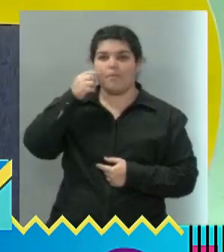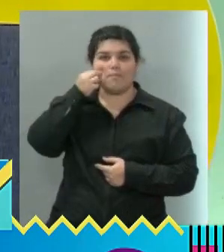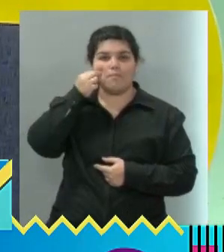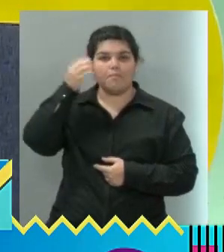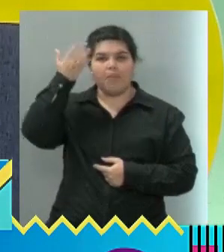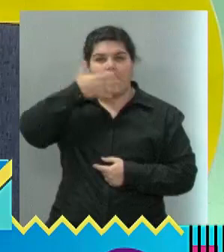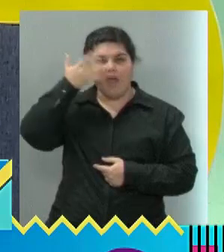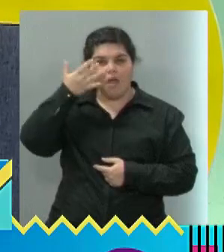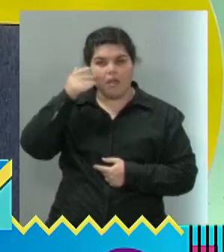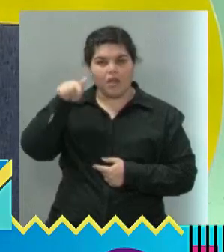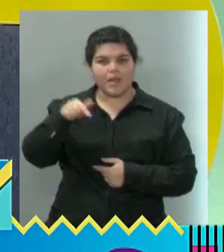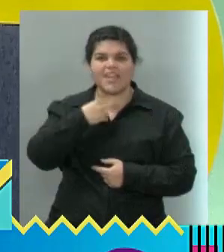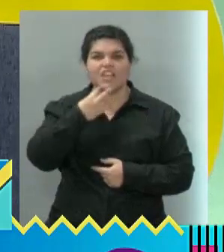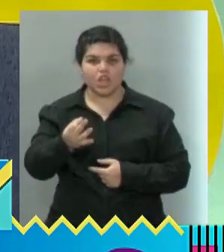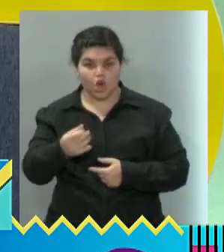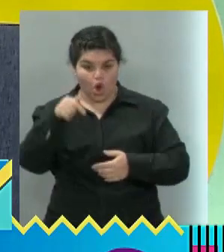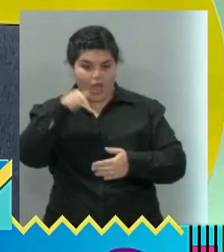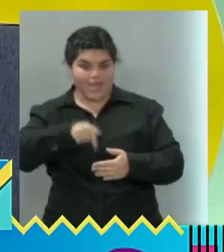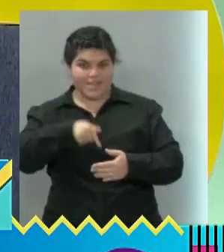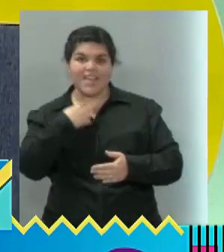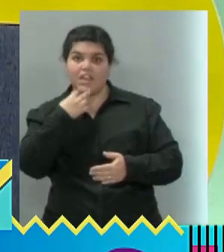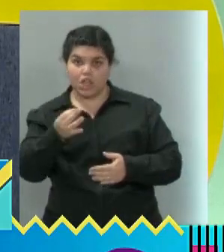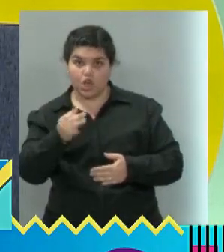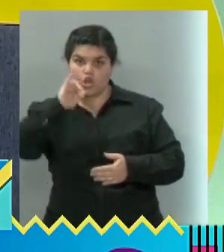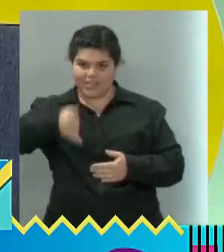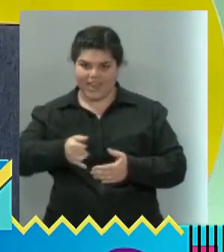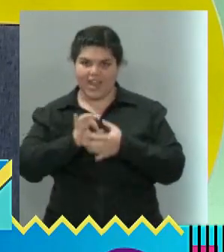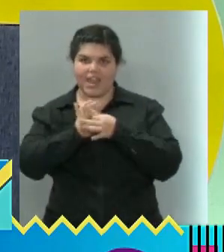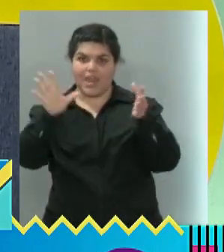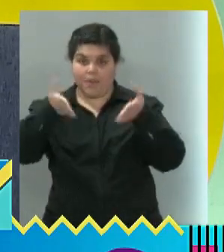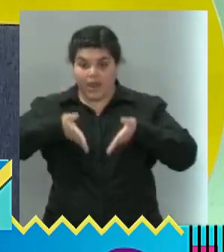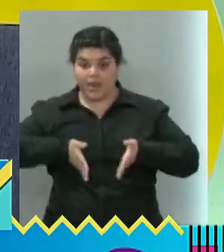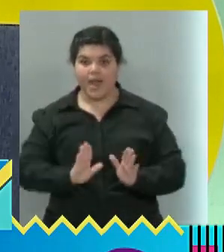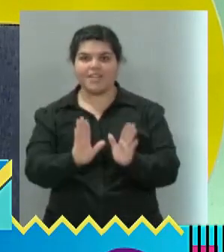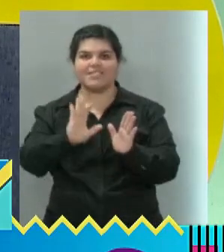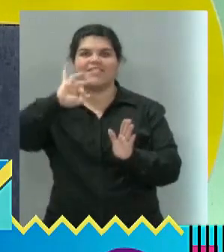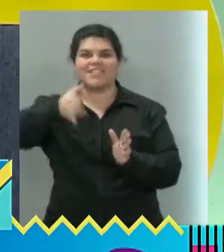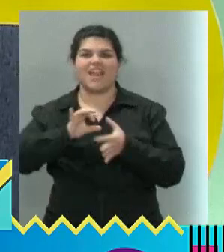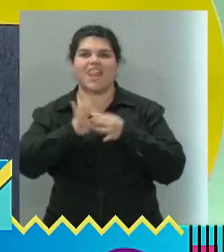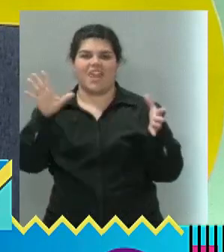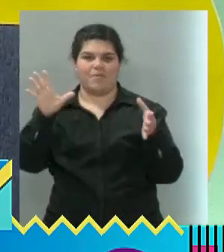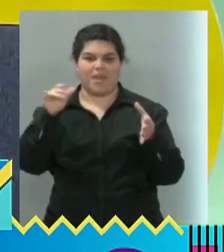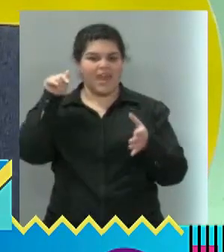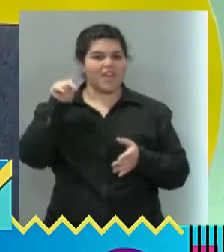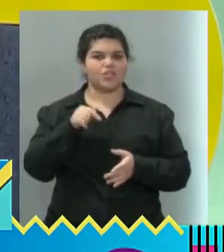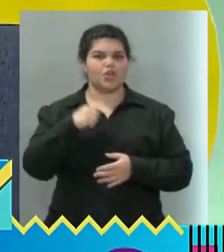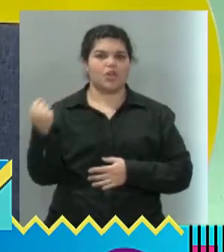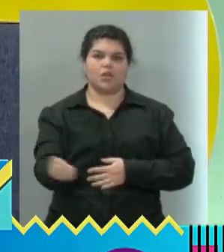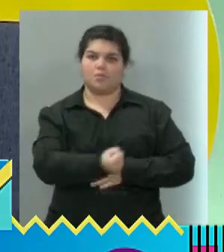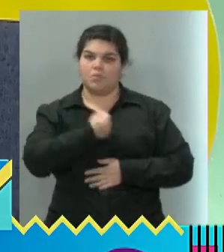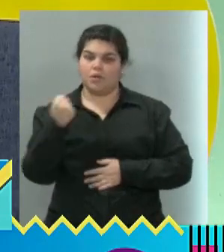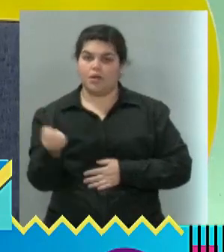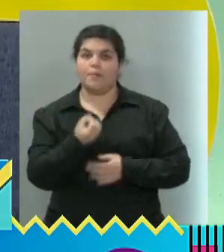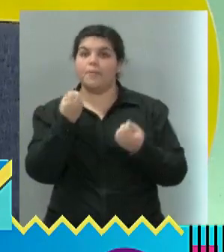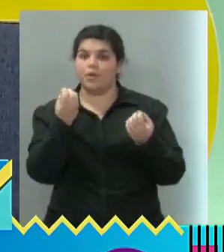hijo, su hijo, el hijo que tiene en el vientre, va a ser libre una vez que nazca. Esto es importante, ¿por qué? Porque tenemos un